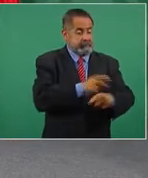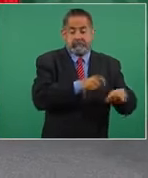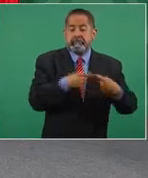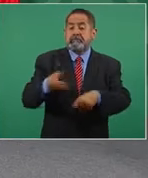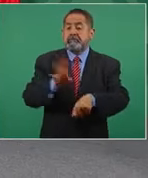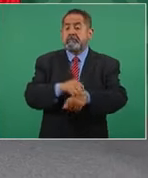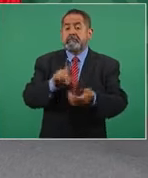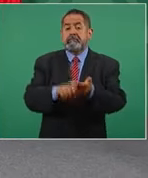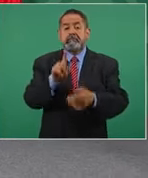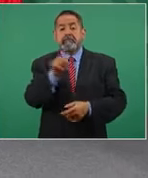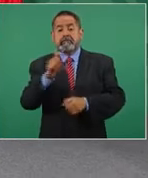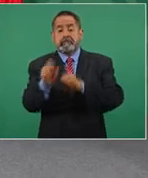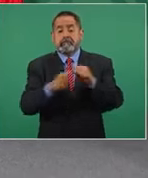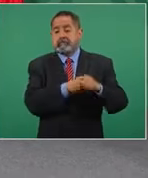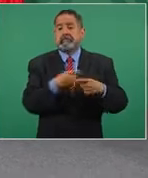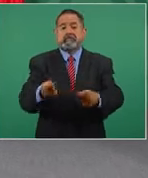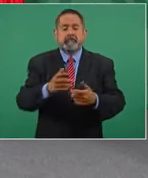años.